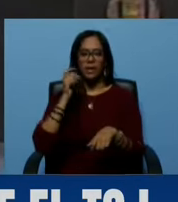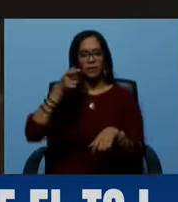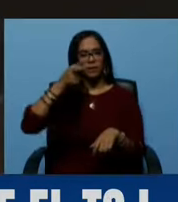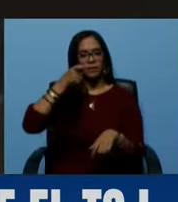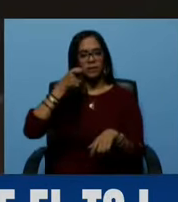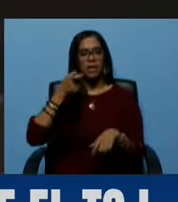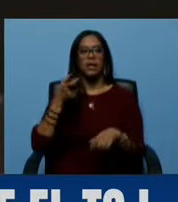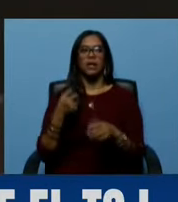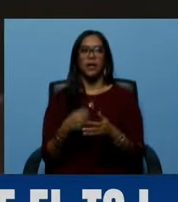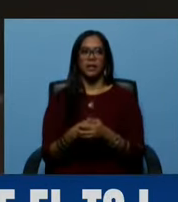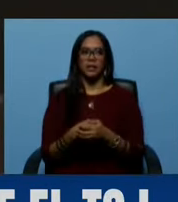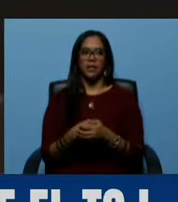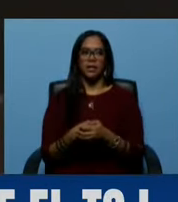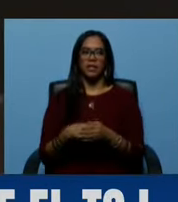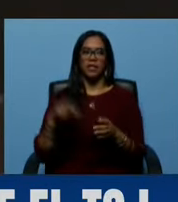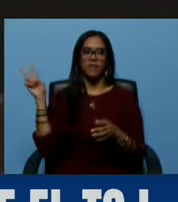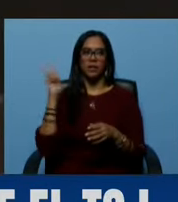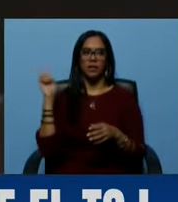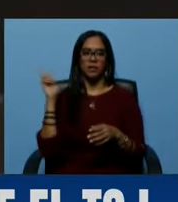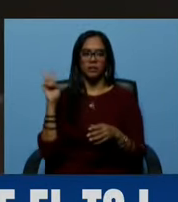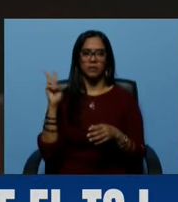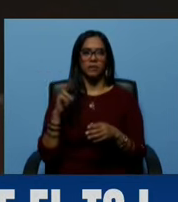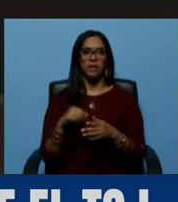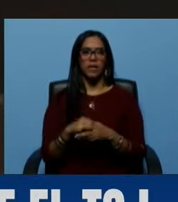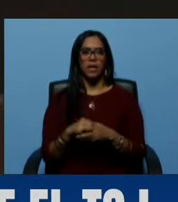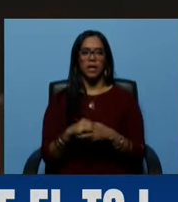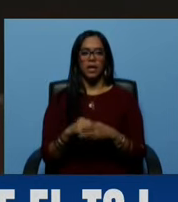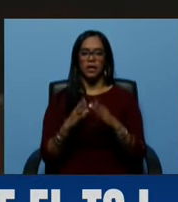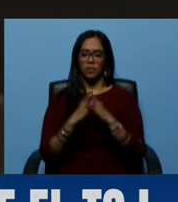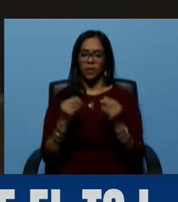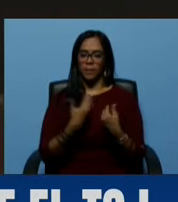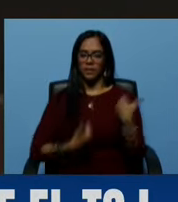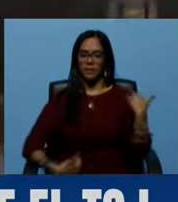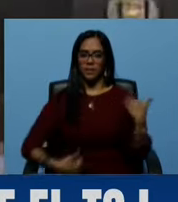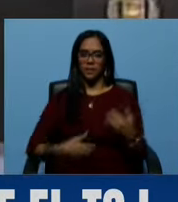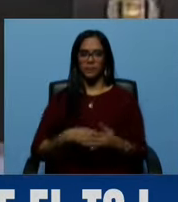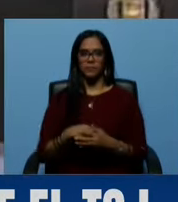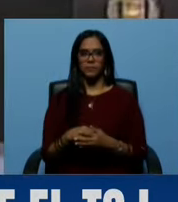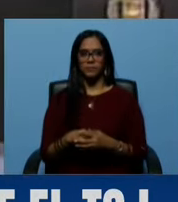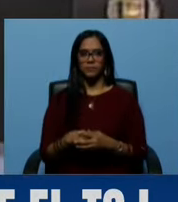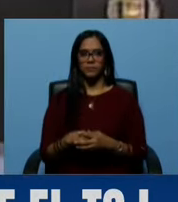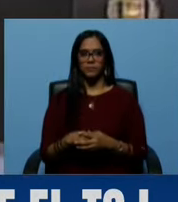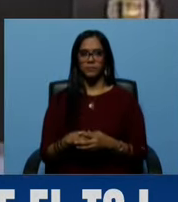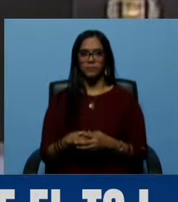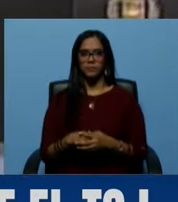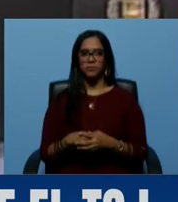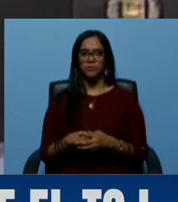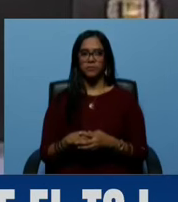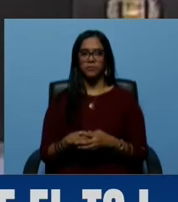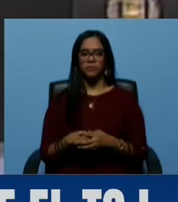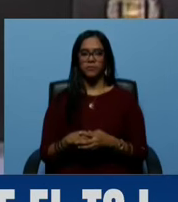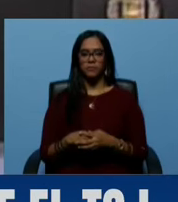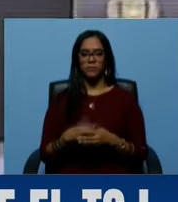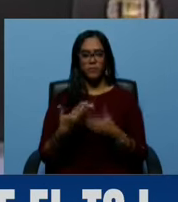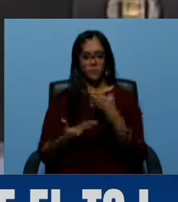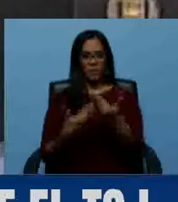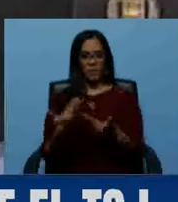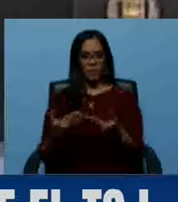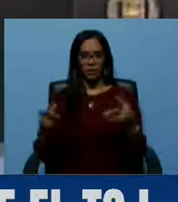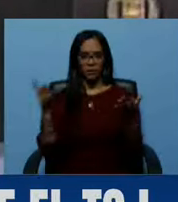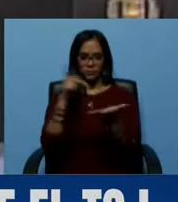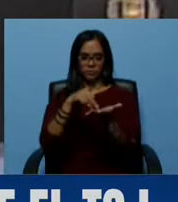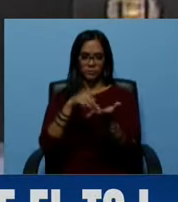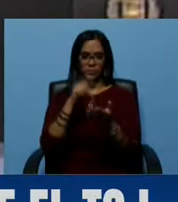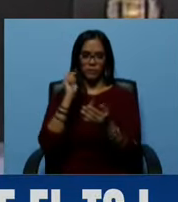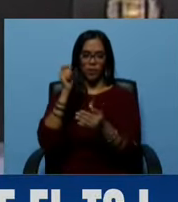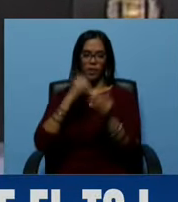en su carácter de Fiscal General de la República. Es todo, Presidenta. Así transcurre la comparecencia ante el